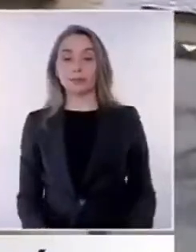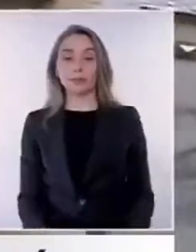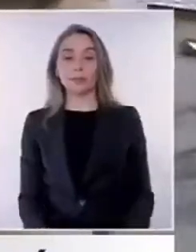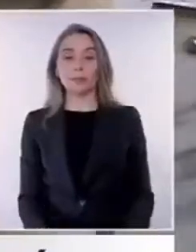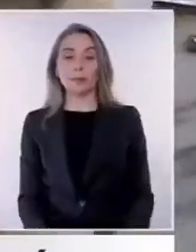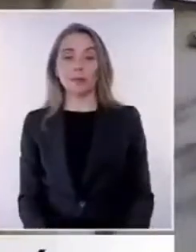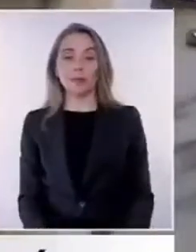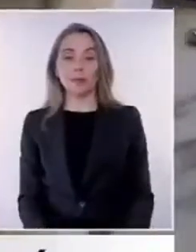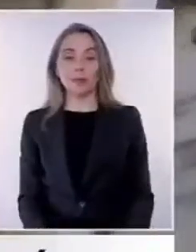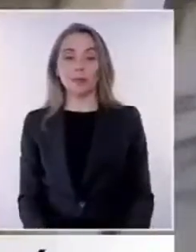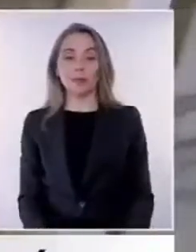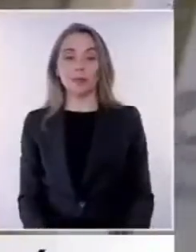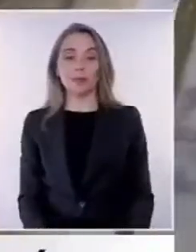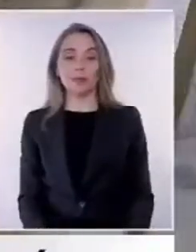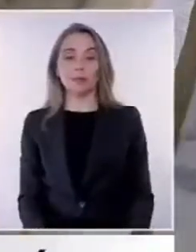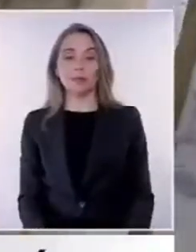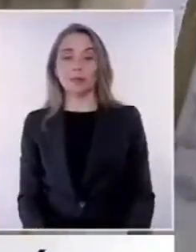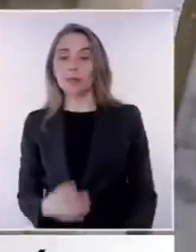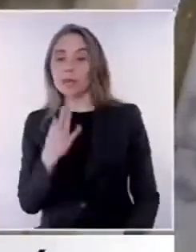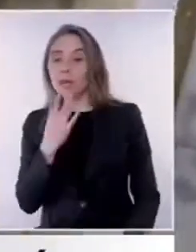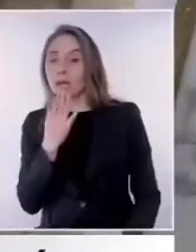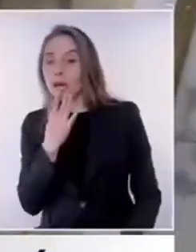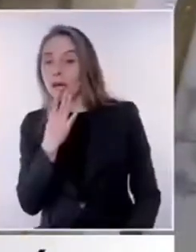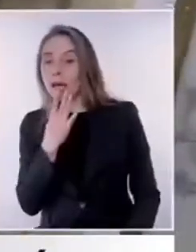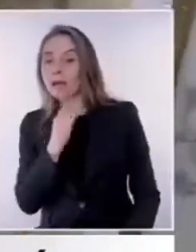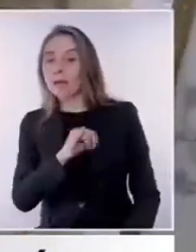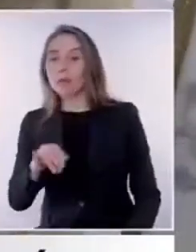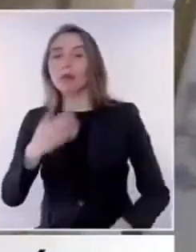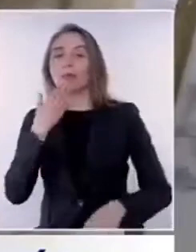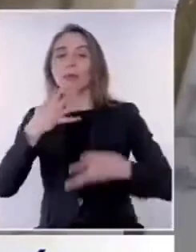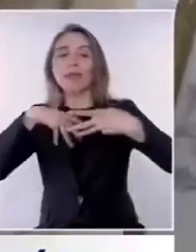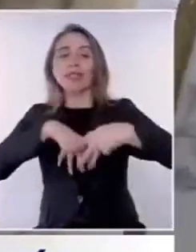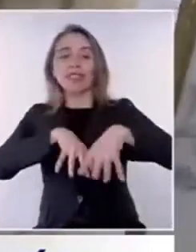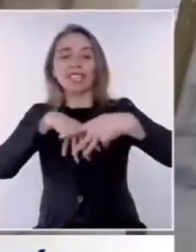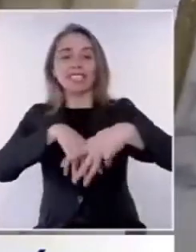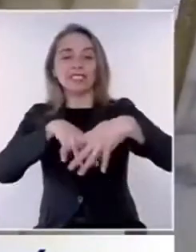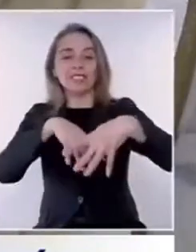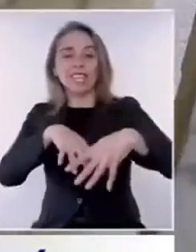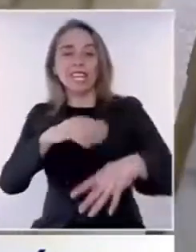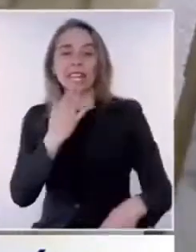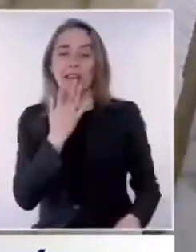Mientras sale, control de la colocación para el filo.